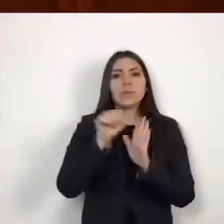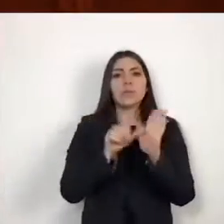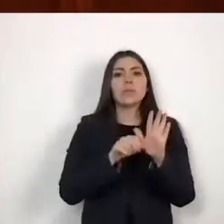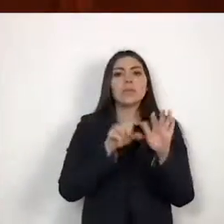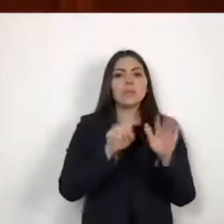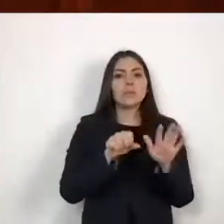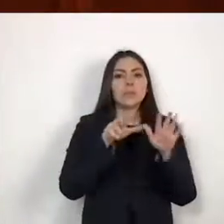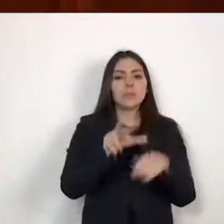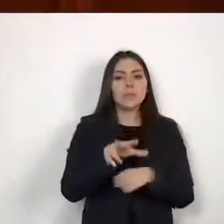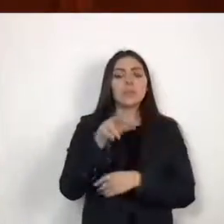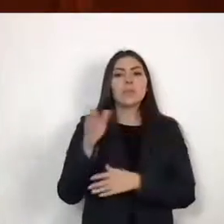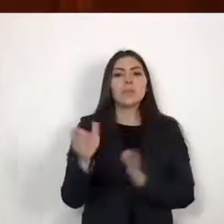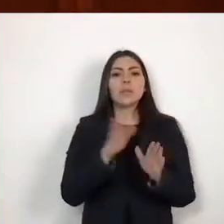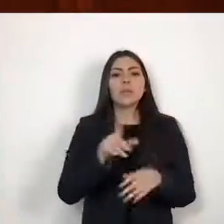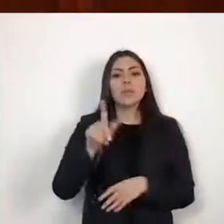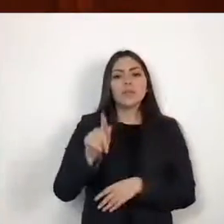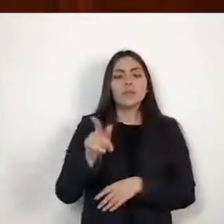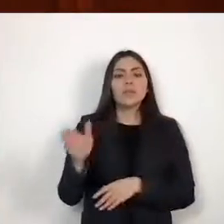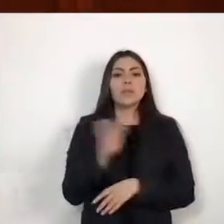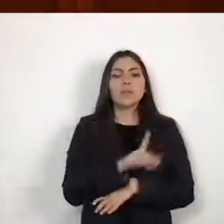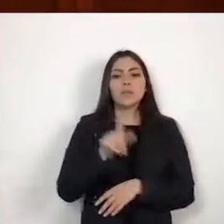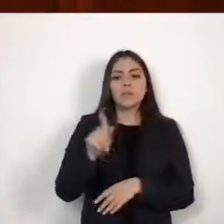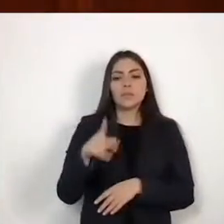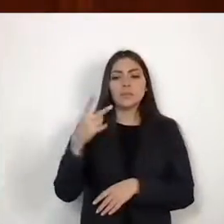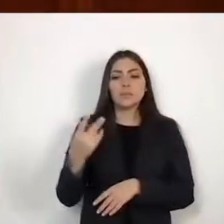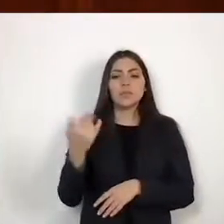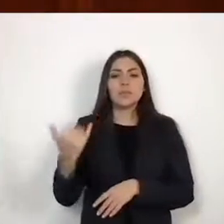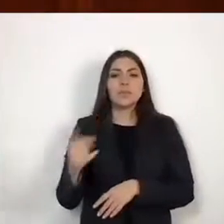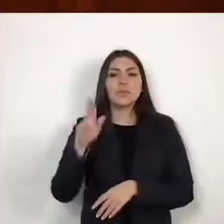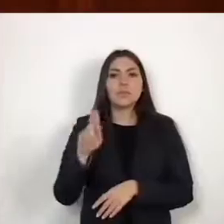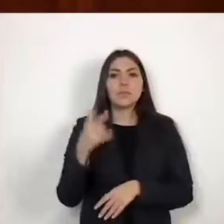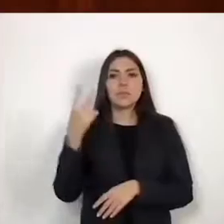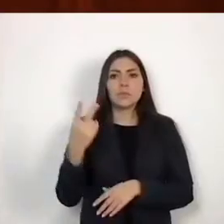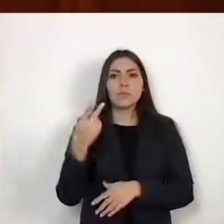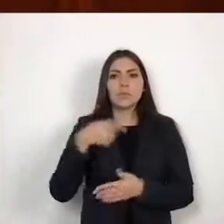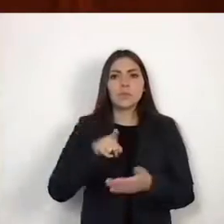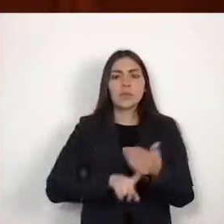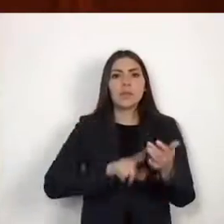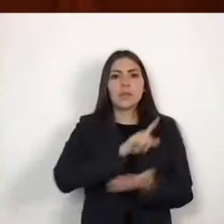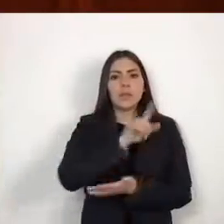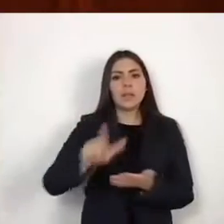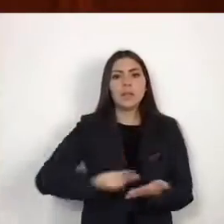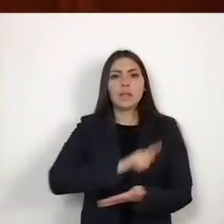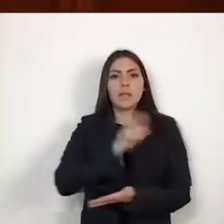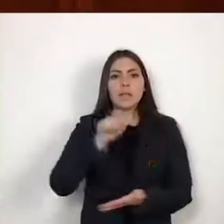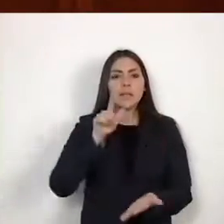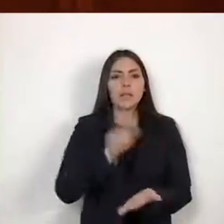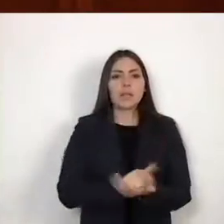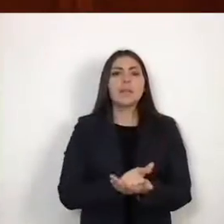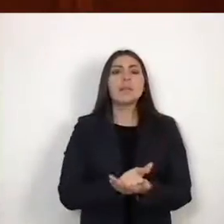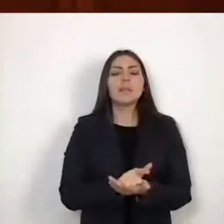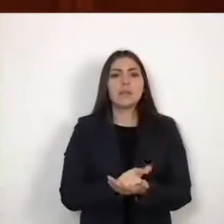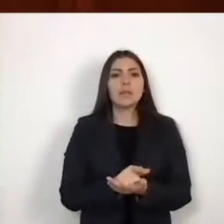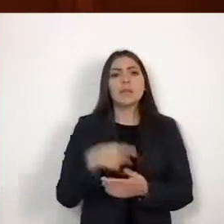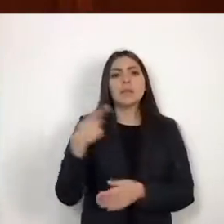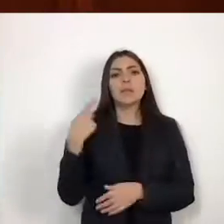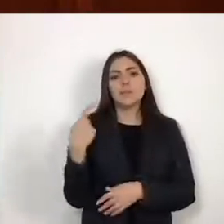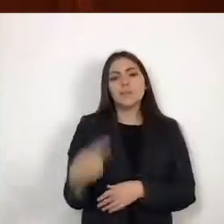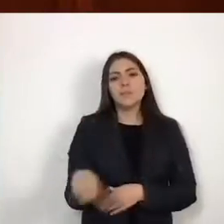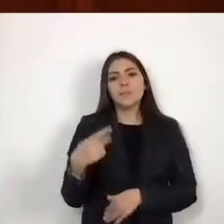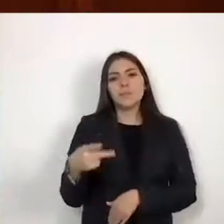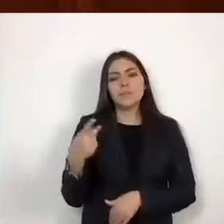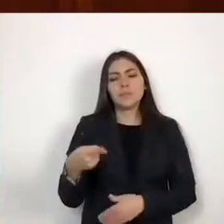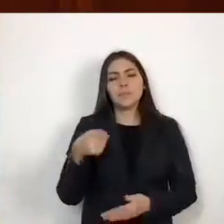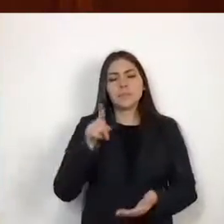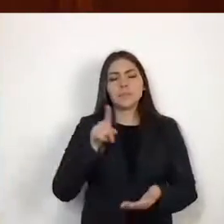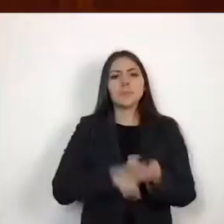70, 72 y 82 de la Ley Orgánica del Poder Legislativo del Estado Libre y Soberano